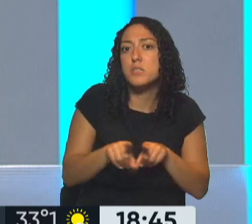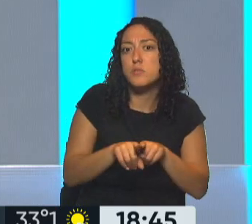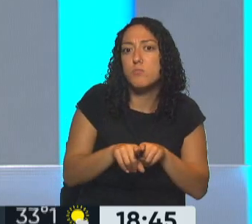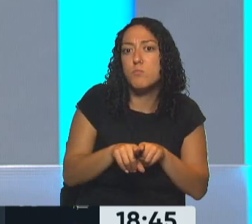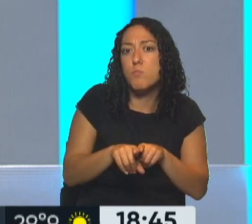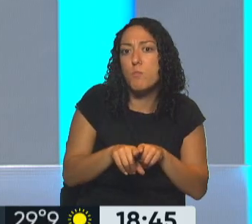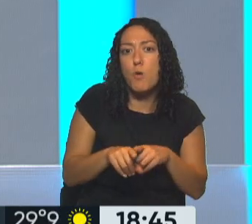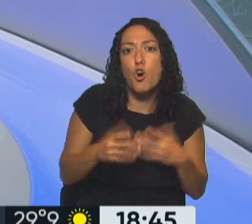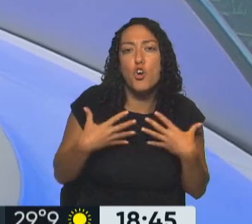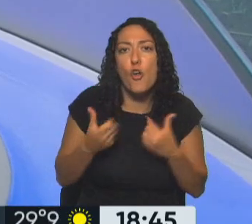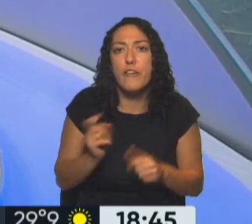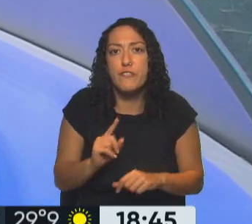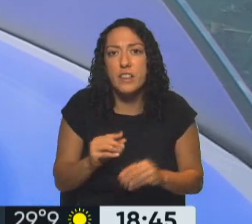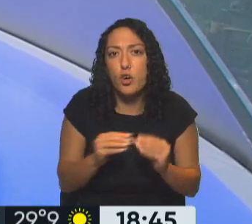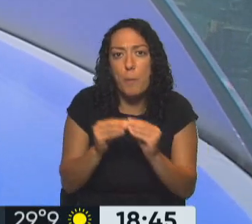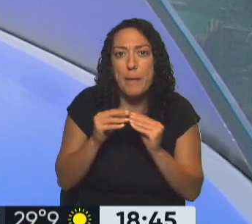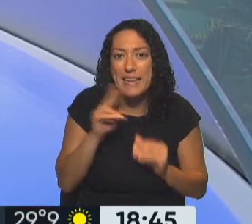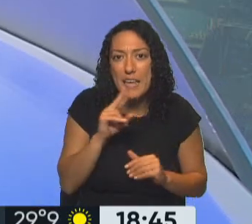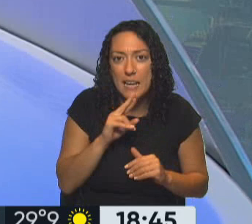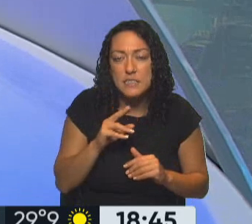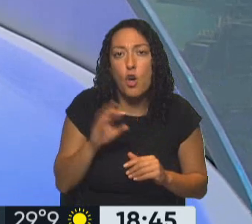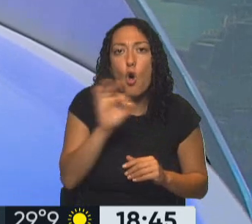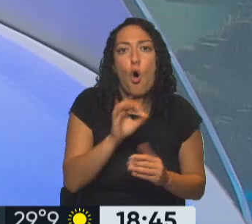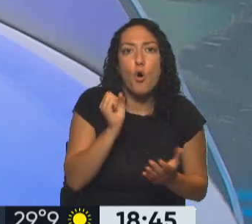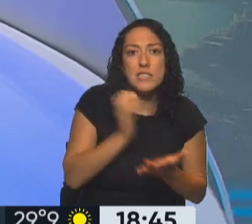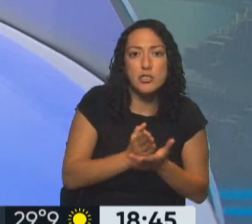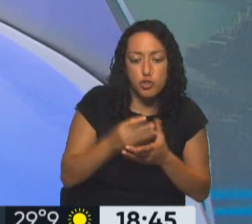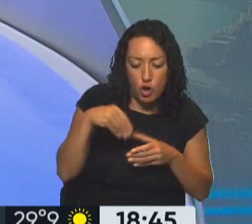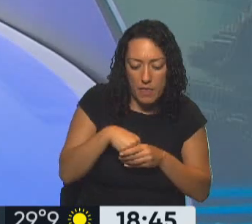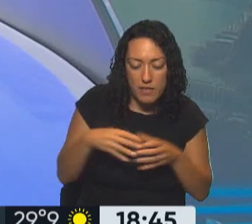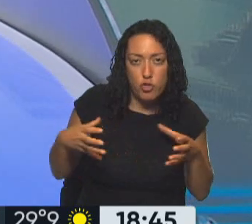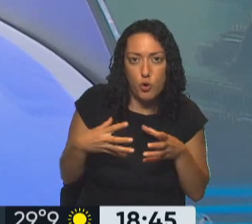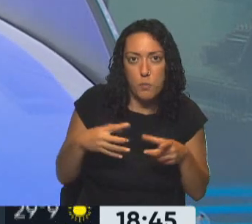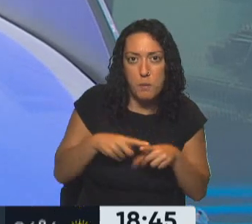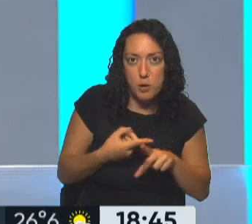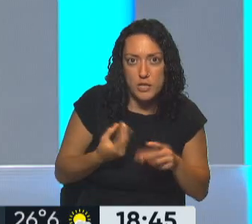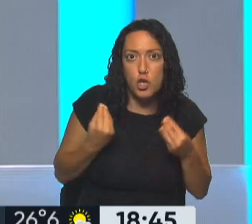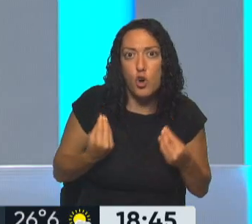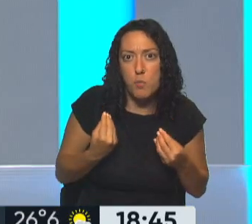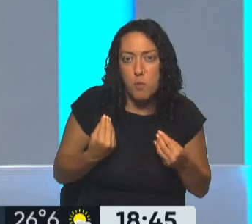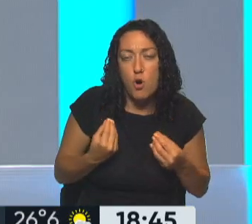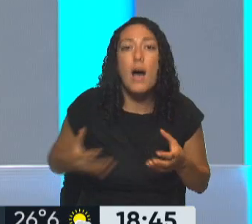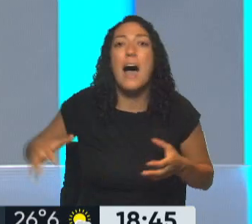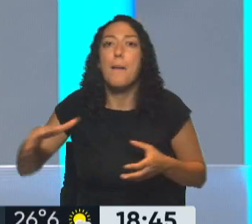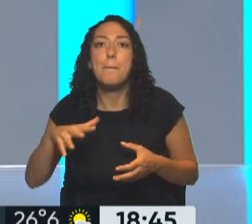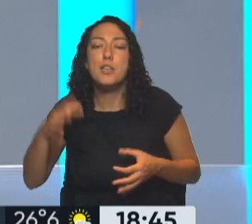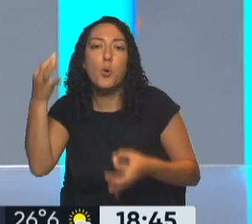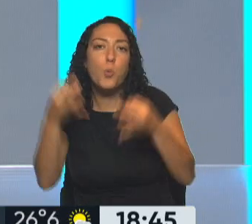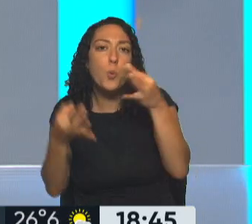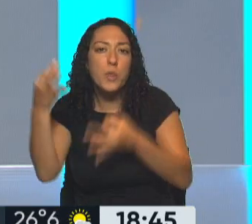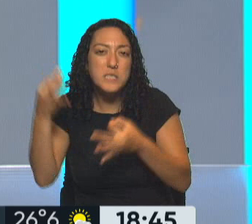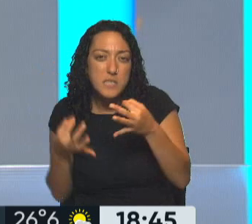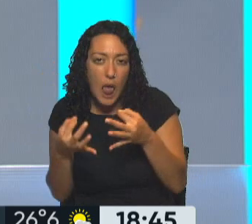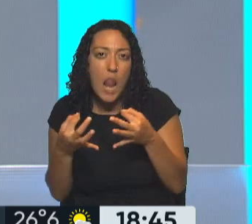están tampoco respondiendo con sanciones hacia adentro los partidos en el ámbito judicial hemos escuchado